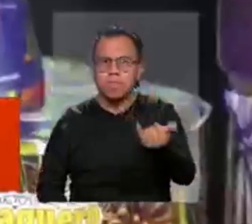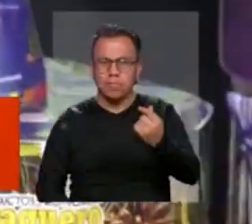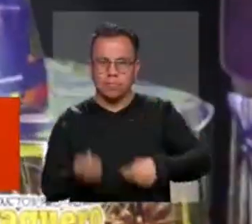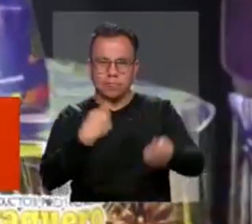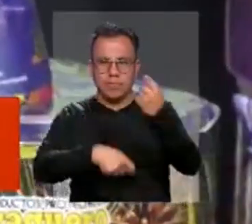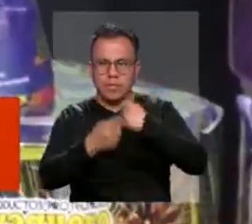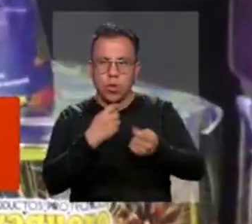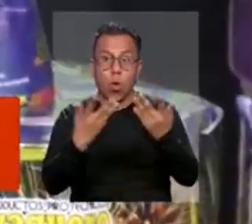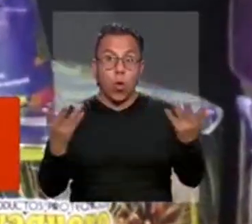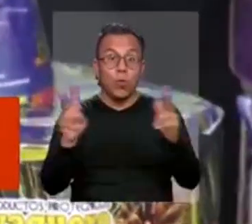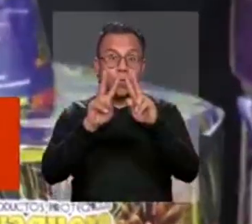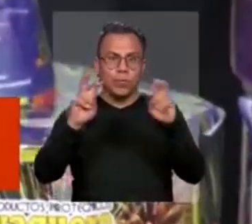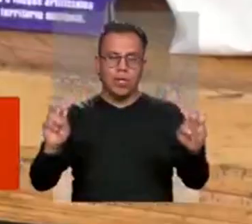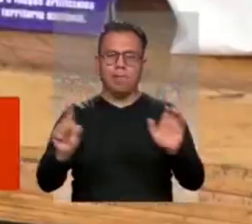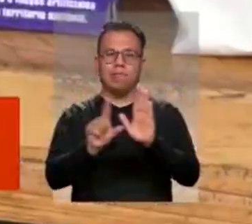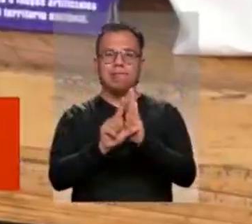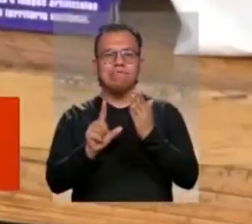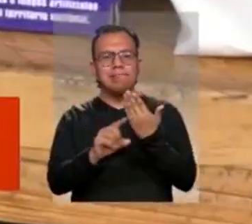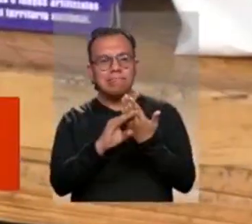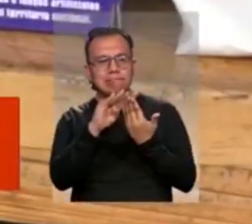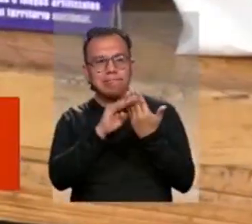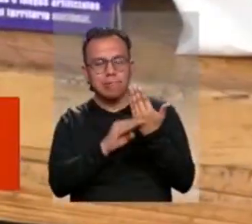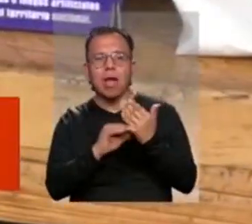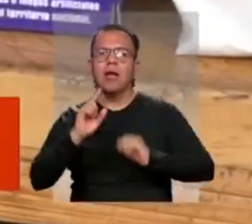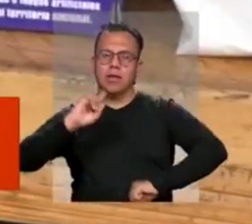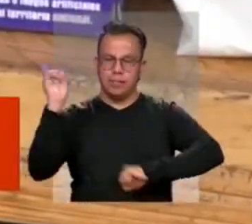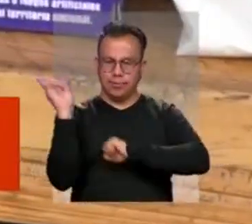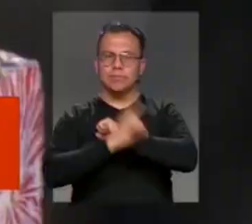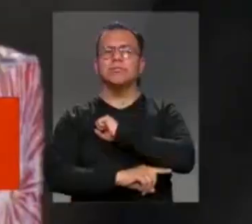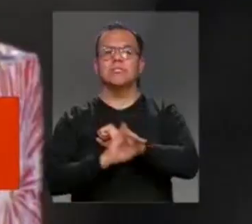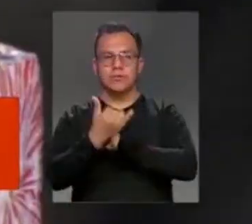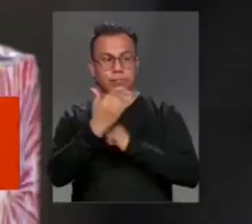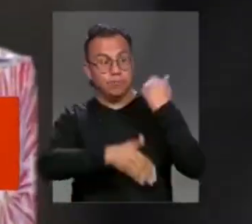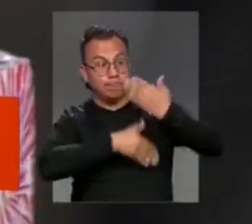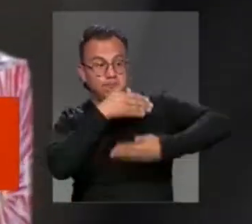vendiendo o manipulando pólvora de manera irregular podrían ser sancionados y judicializados.